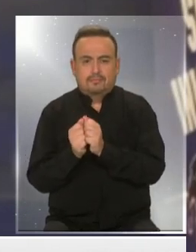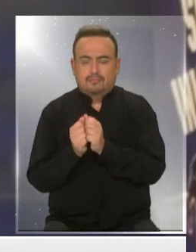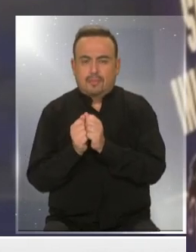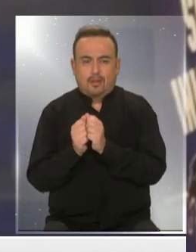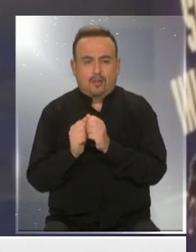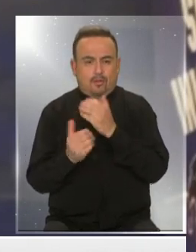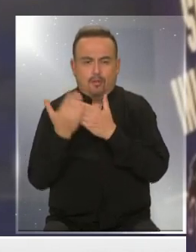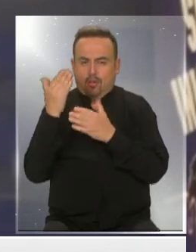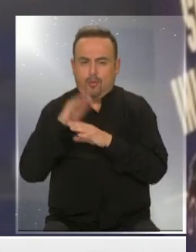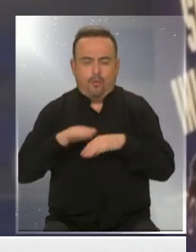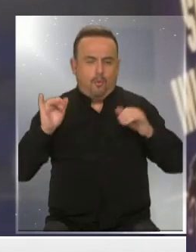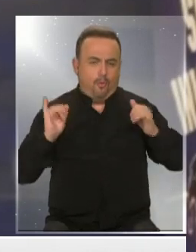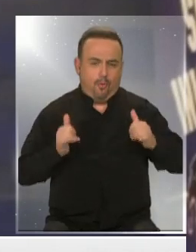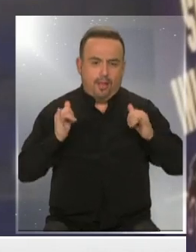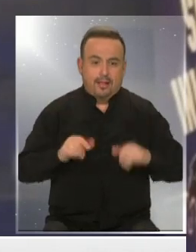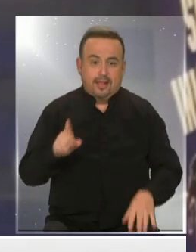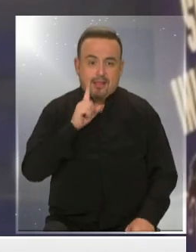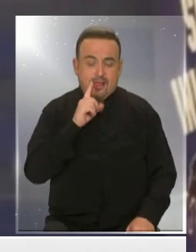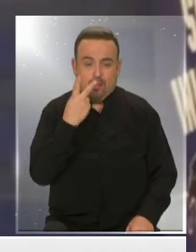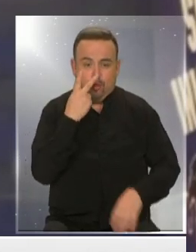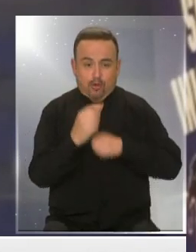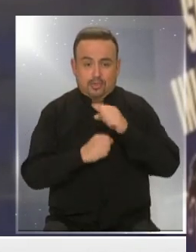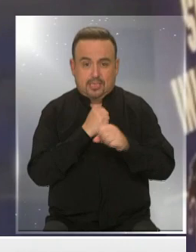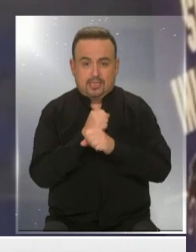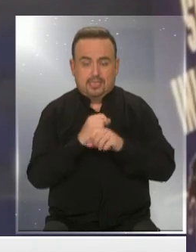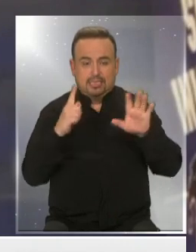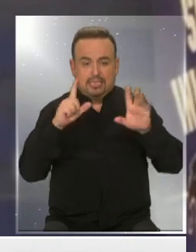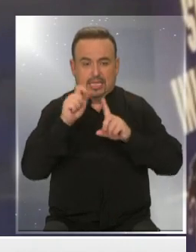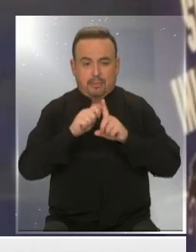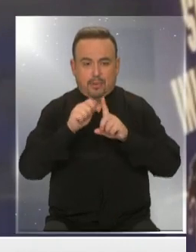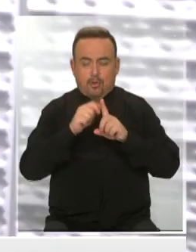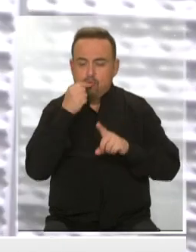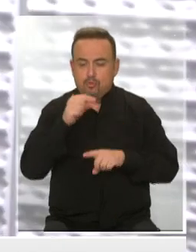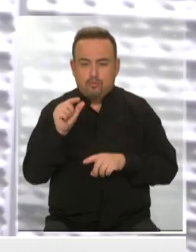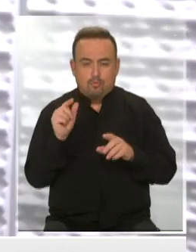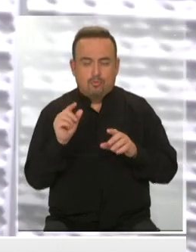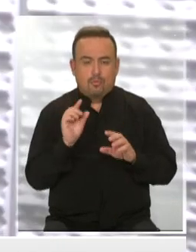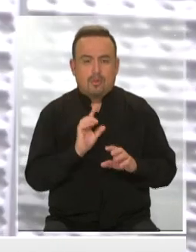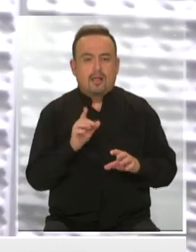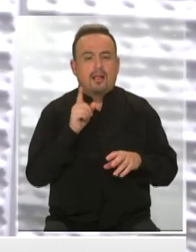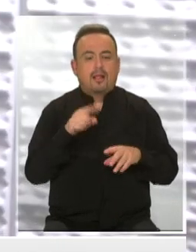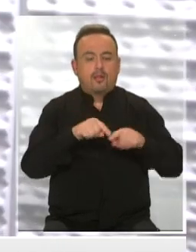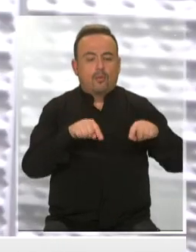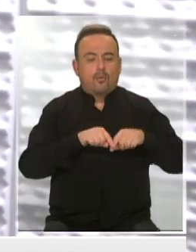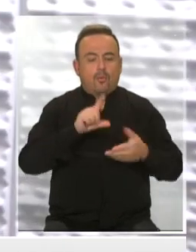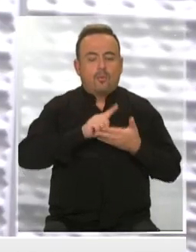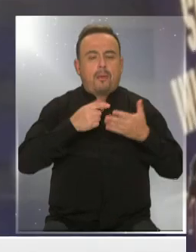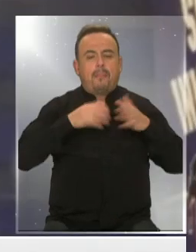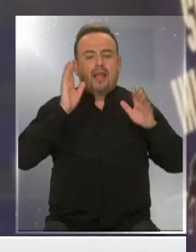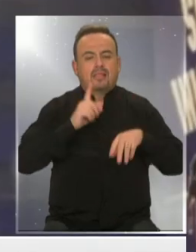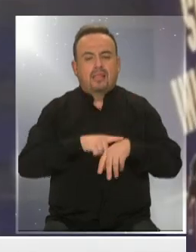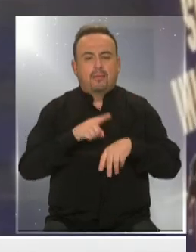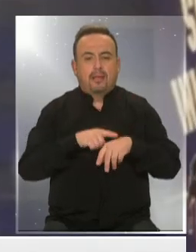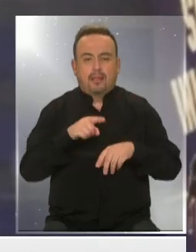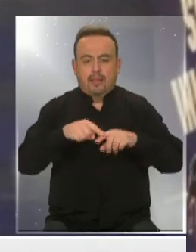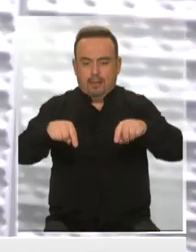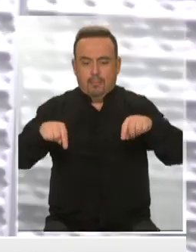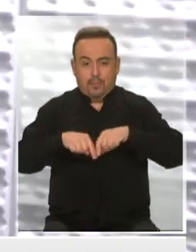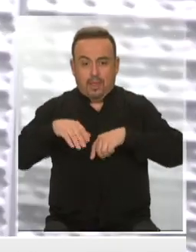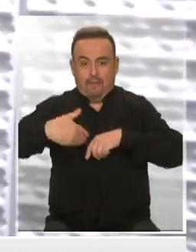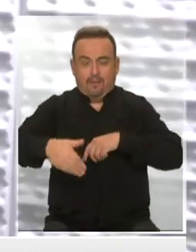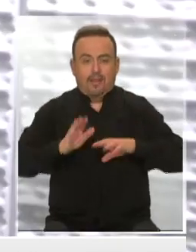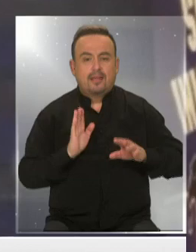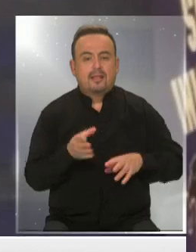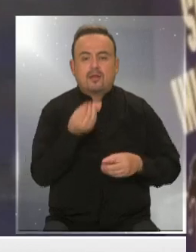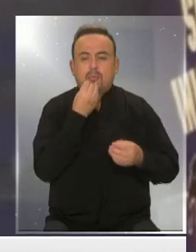todo el día jugando. Él tiene 2 años, 7 meses, recién cumplido. ¿En qué lugar de la casa pasas tú más tiempo? A ver. El patio es un lugar. ¿Qué